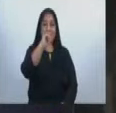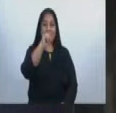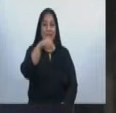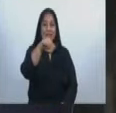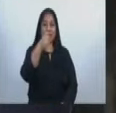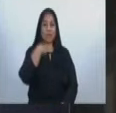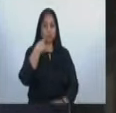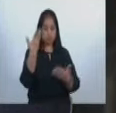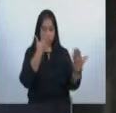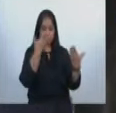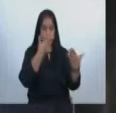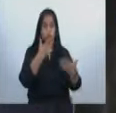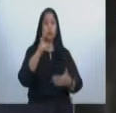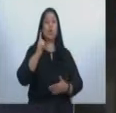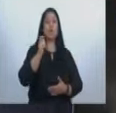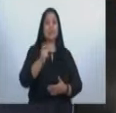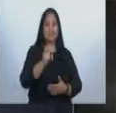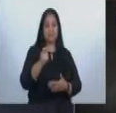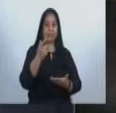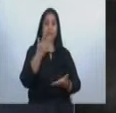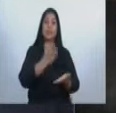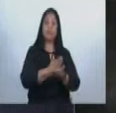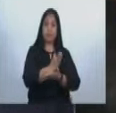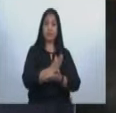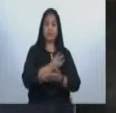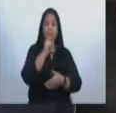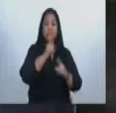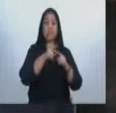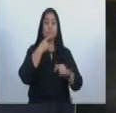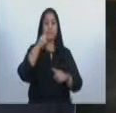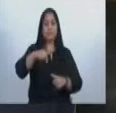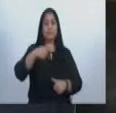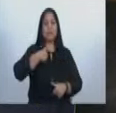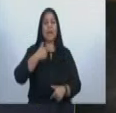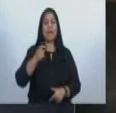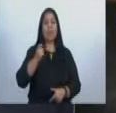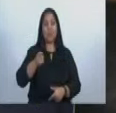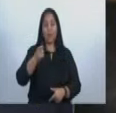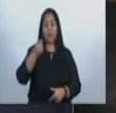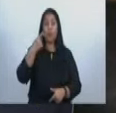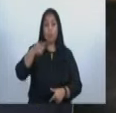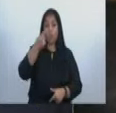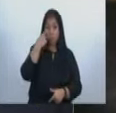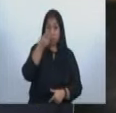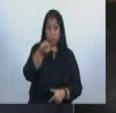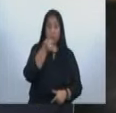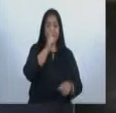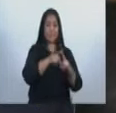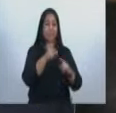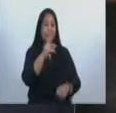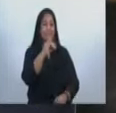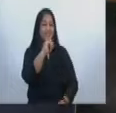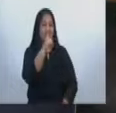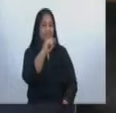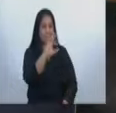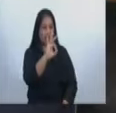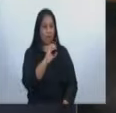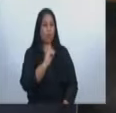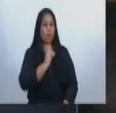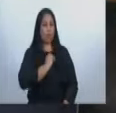ciencias jurídicas y sociales abogado y notario muy bien como bien usted eh la diaco eh Busca